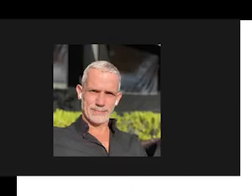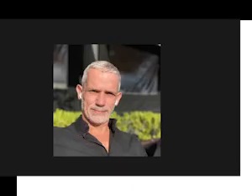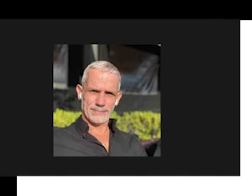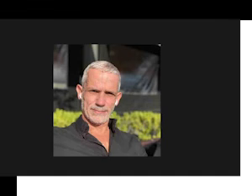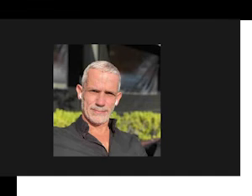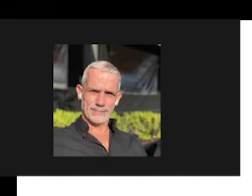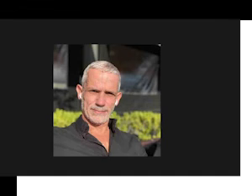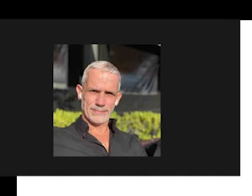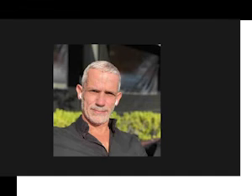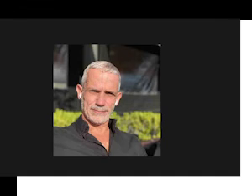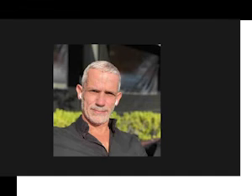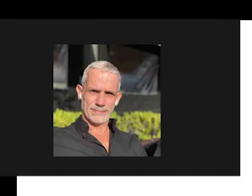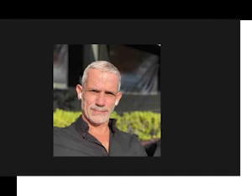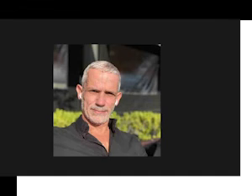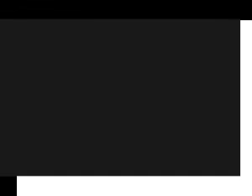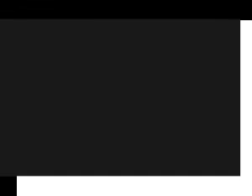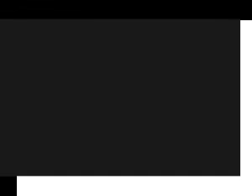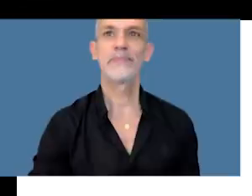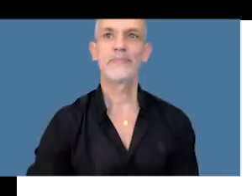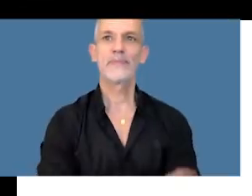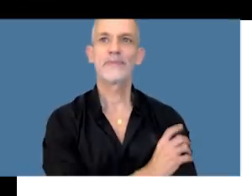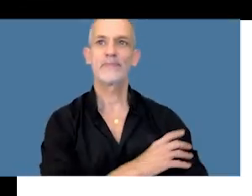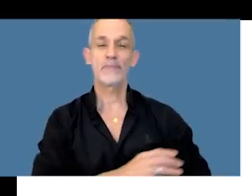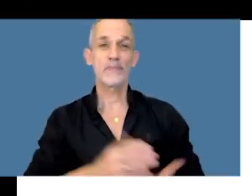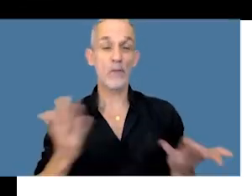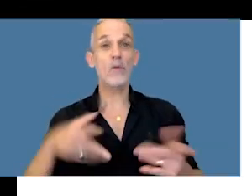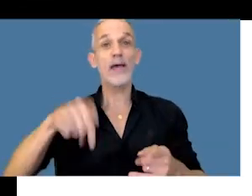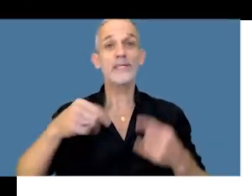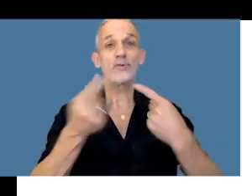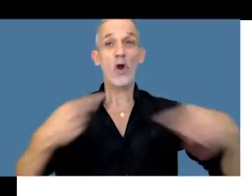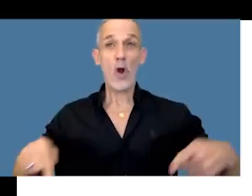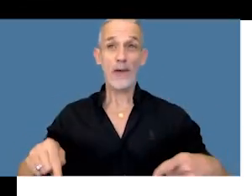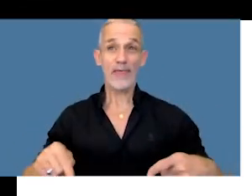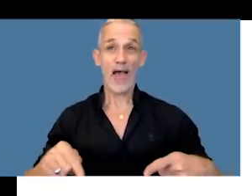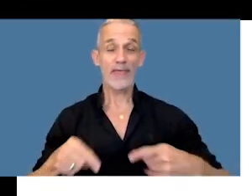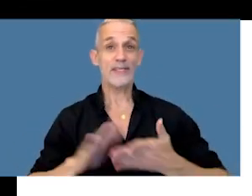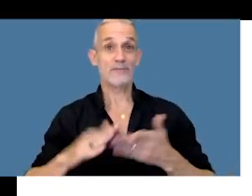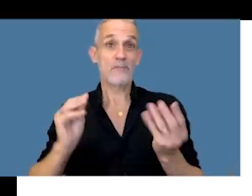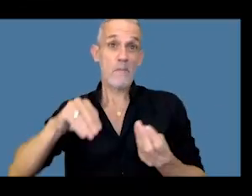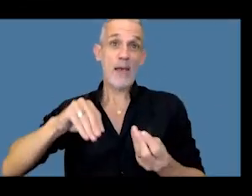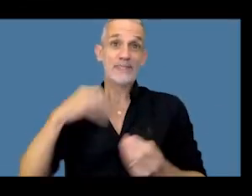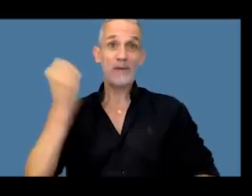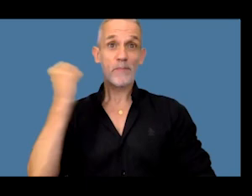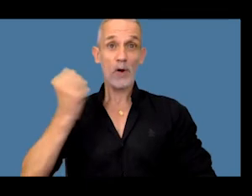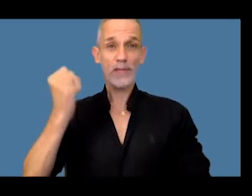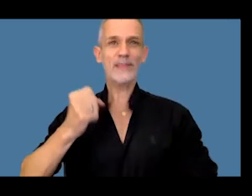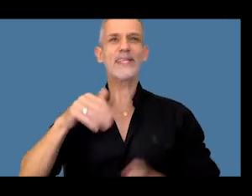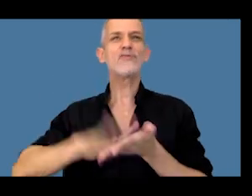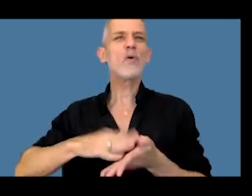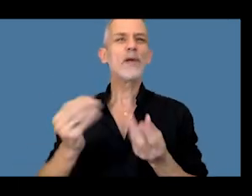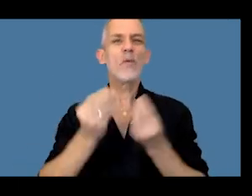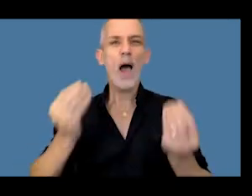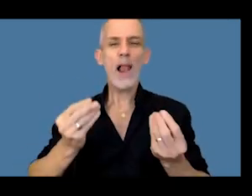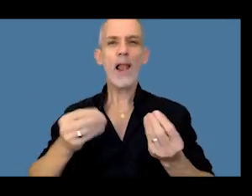Así que bueno, creo que estas son las novedades más relevantes en lo que hace a